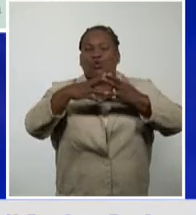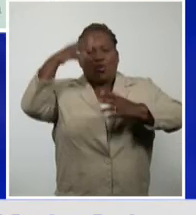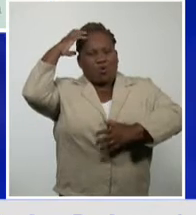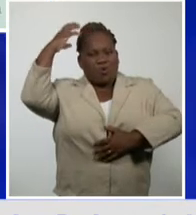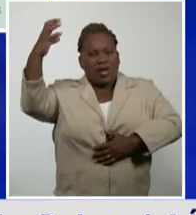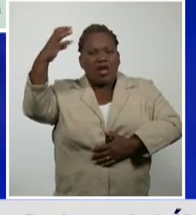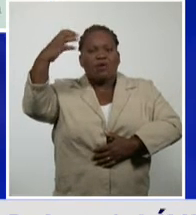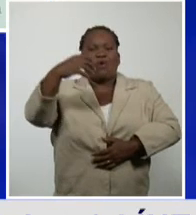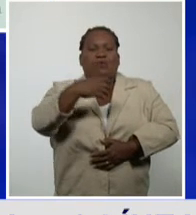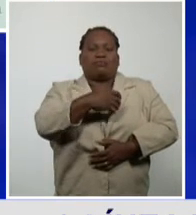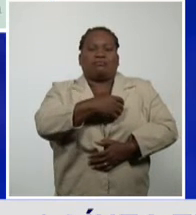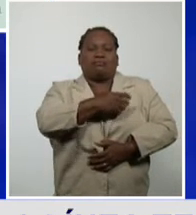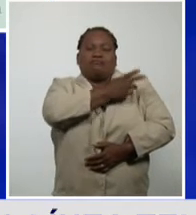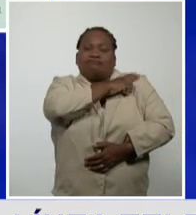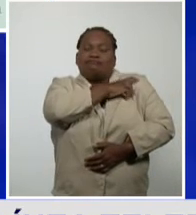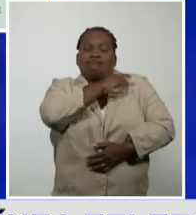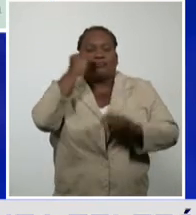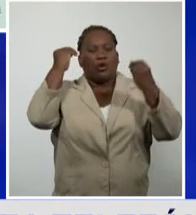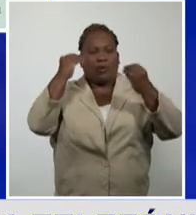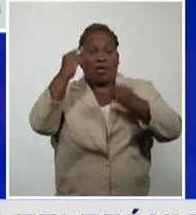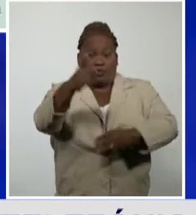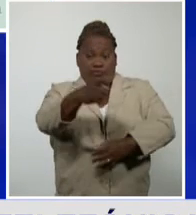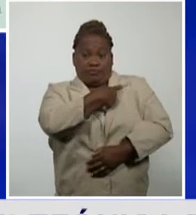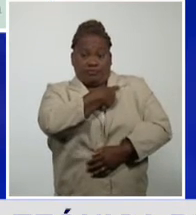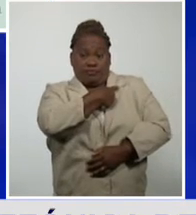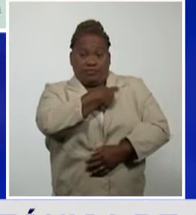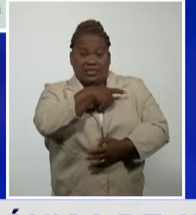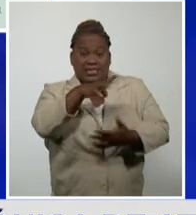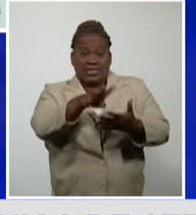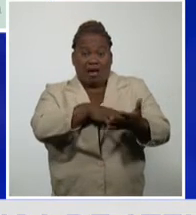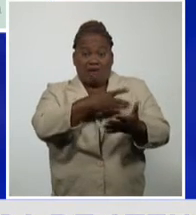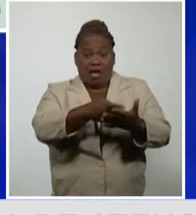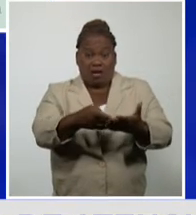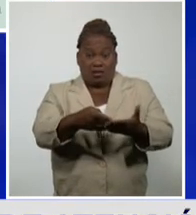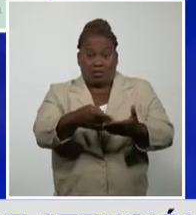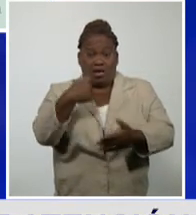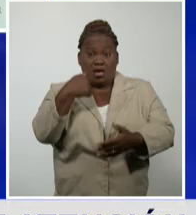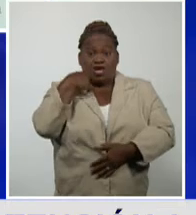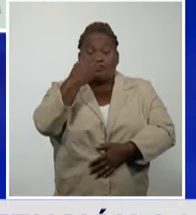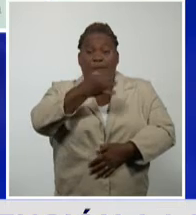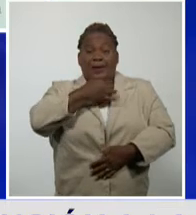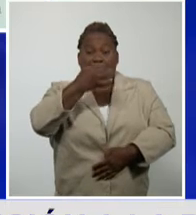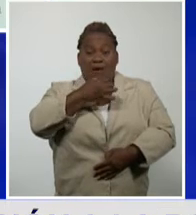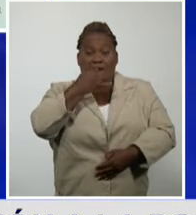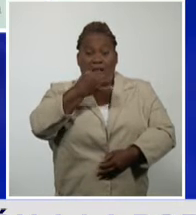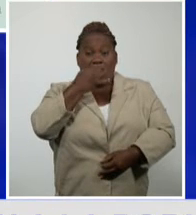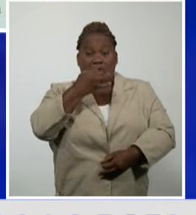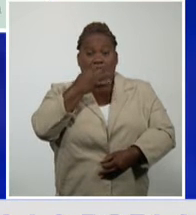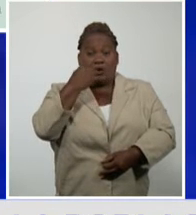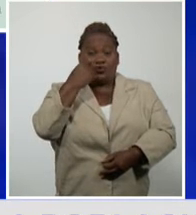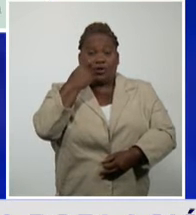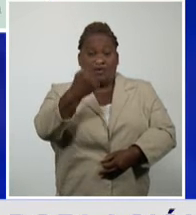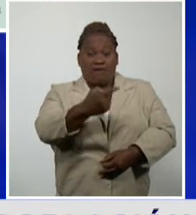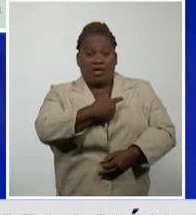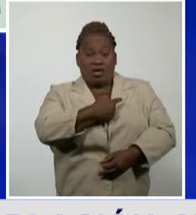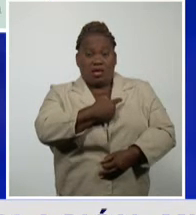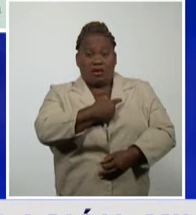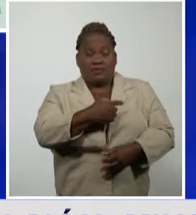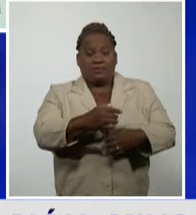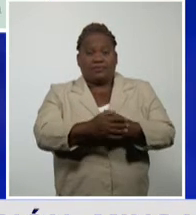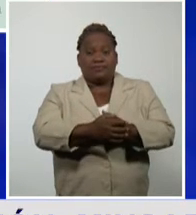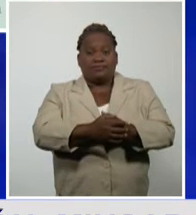Ahora, yo les decía que ahí, como ustedes pueden ver,